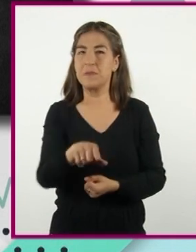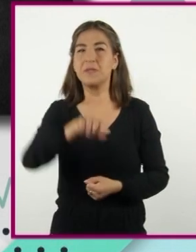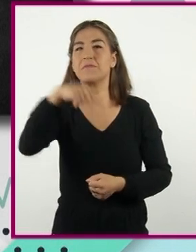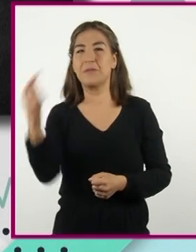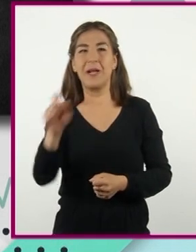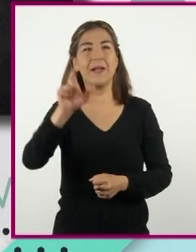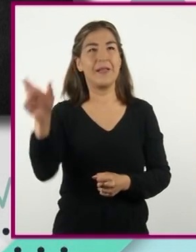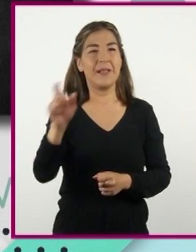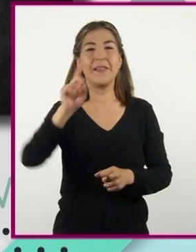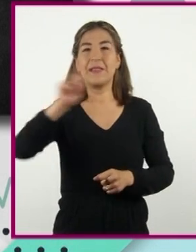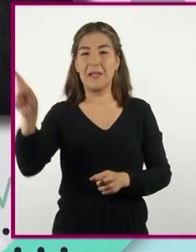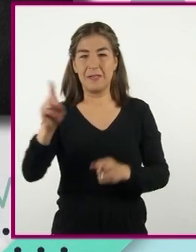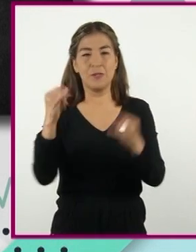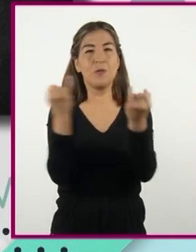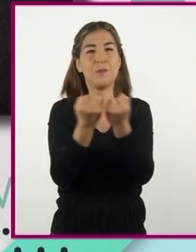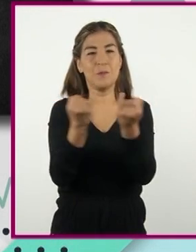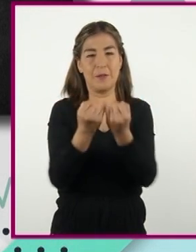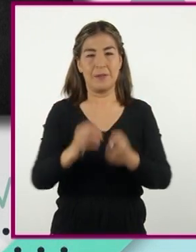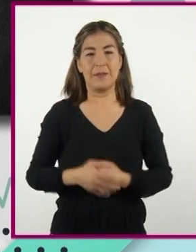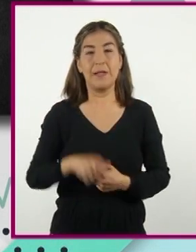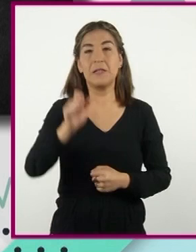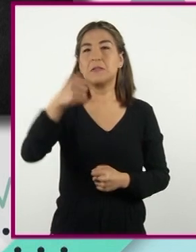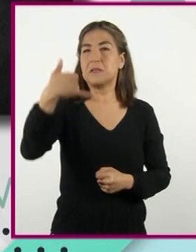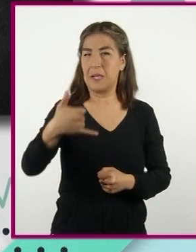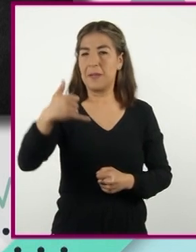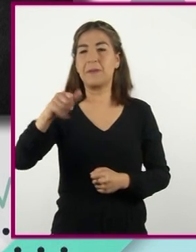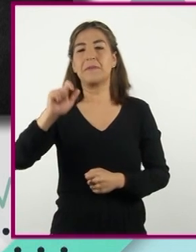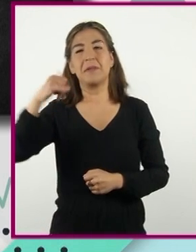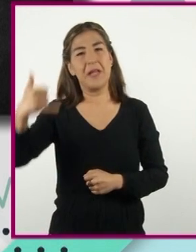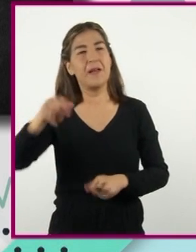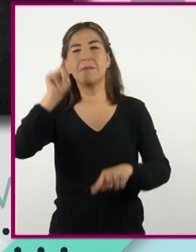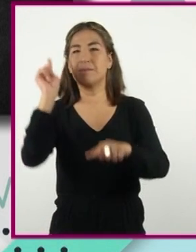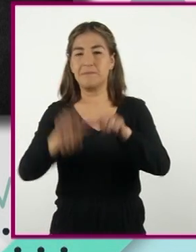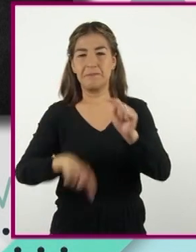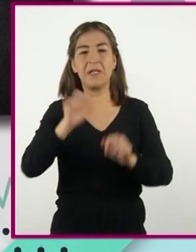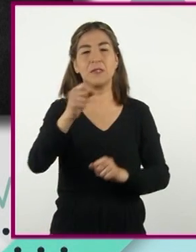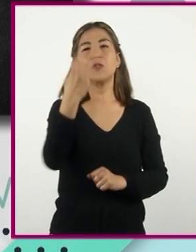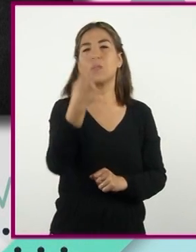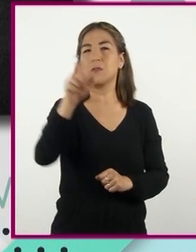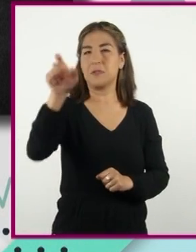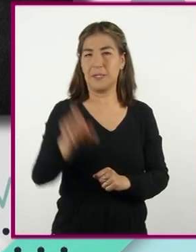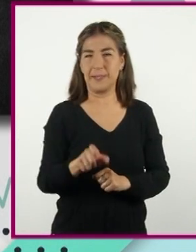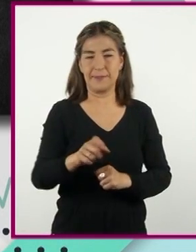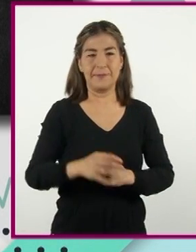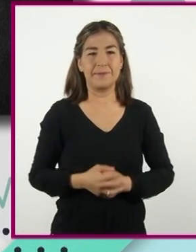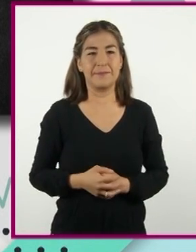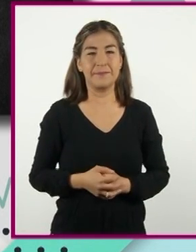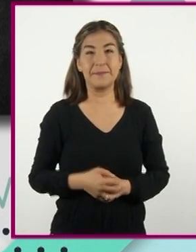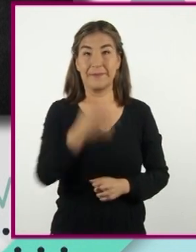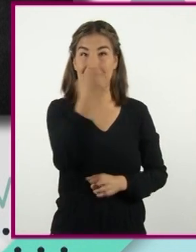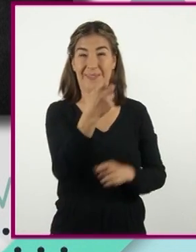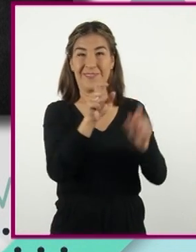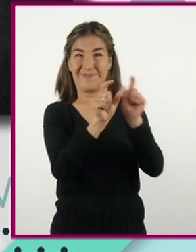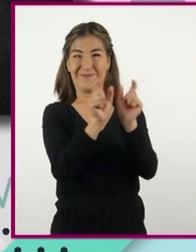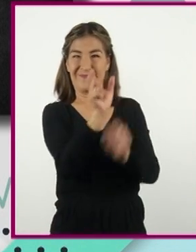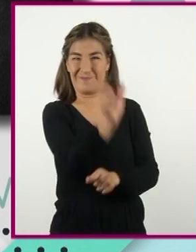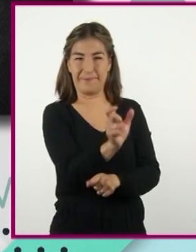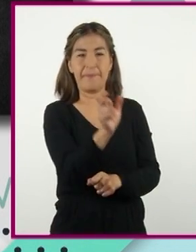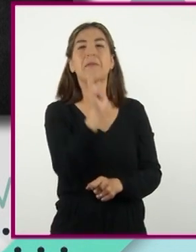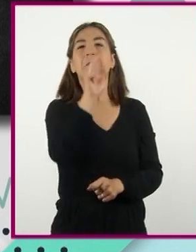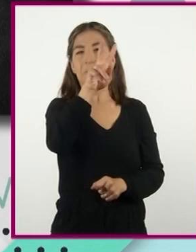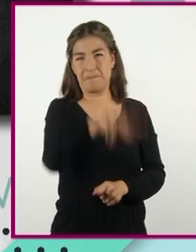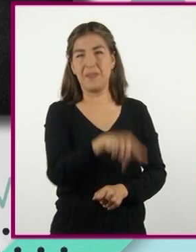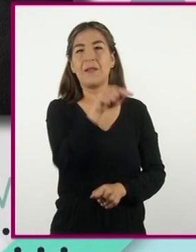lado derecho del signo igual se anulan las y y solamente nos queda 2x. Esta igualdad sabemos que es